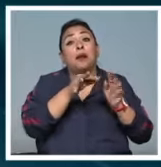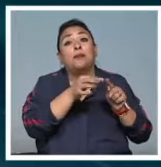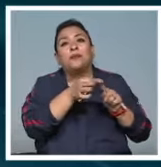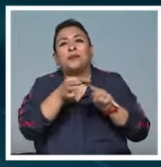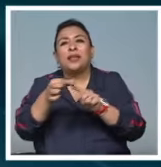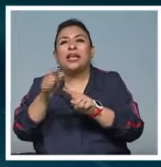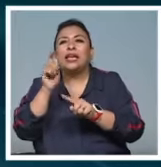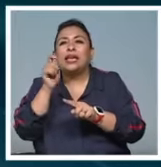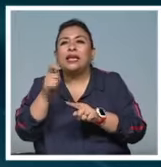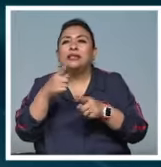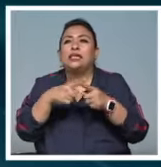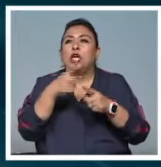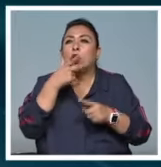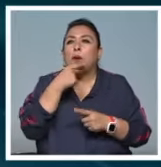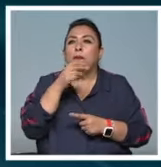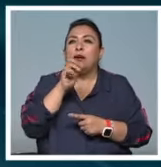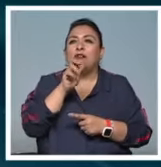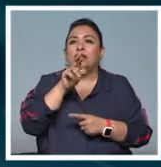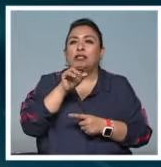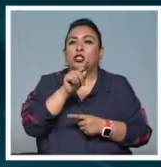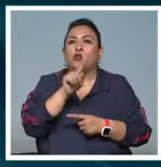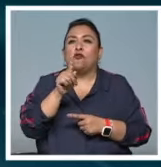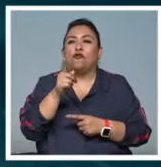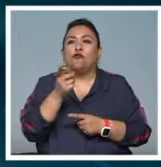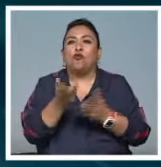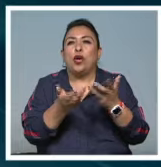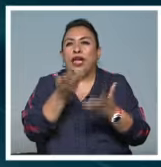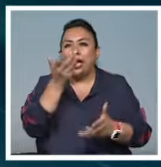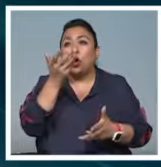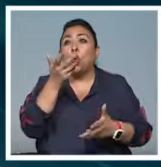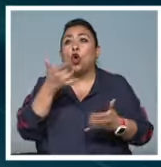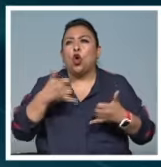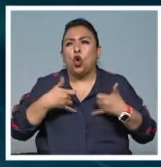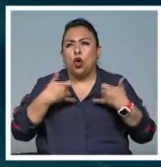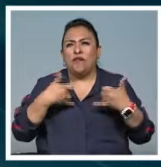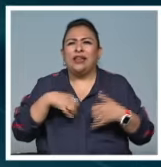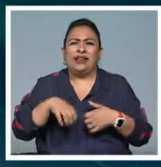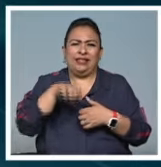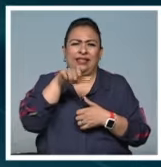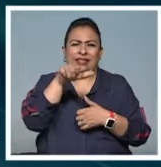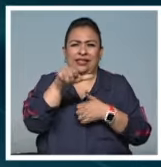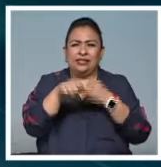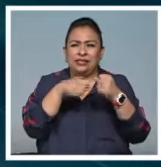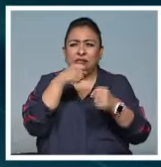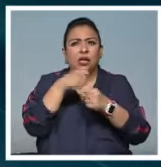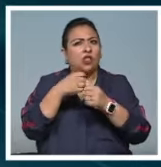y desventuras de Francisco Cienfuegos, un joven mestizo que, con tan solo 16